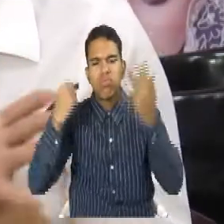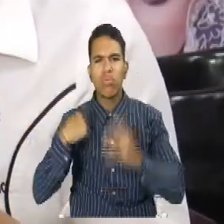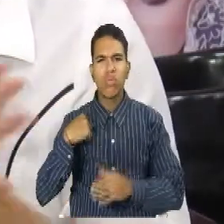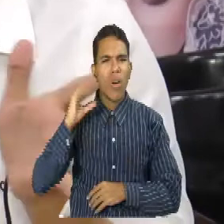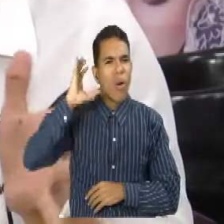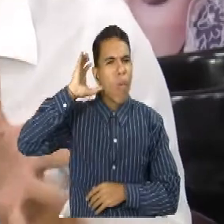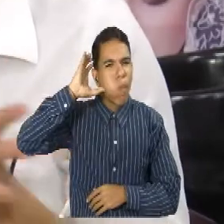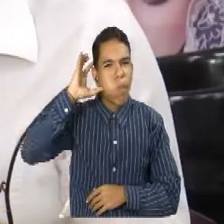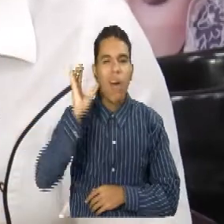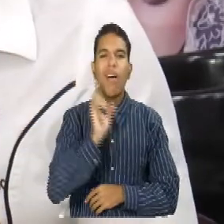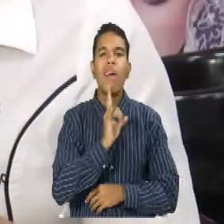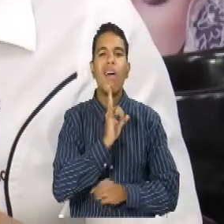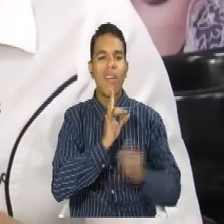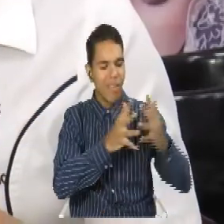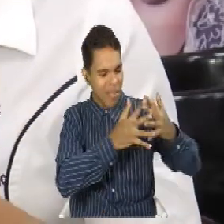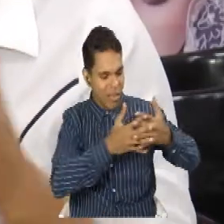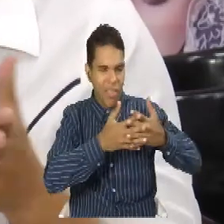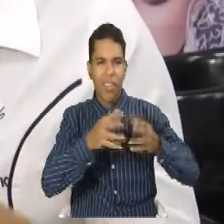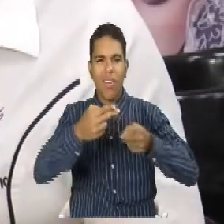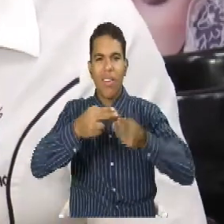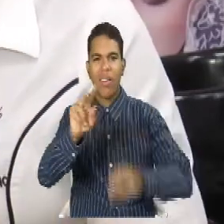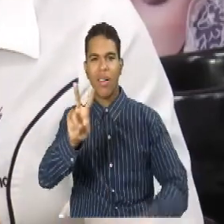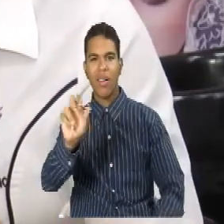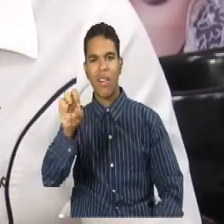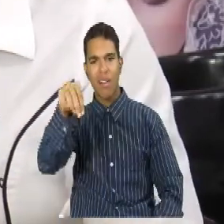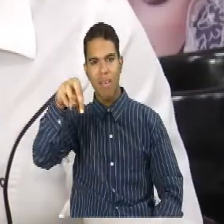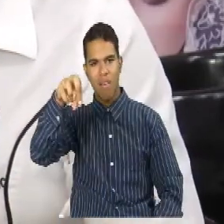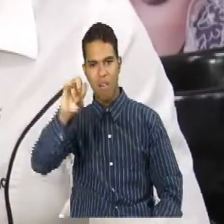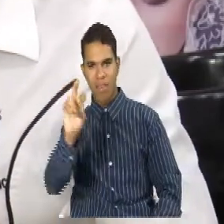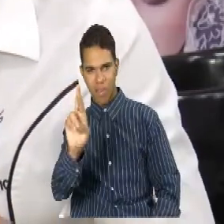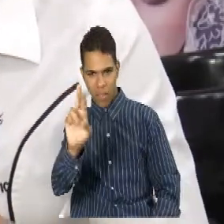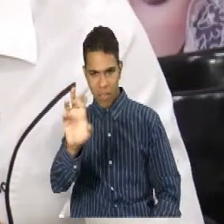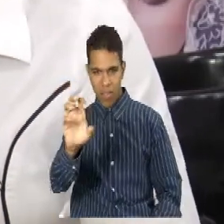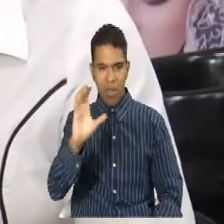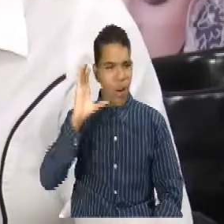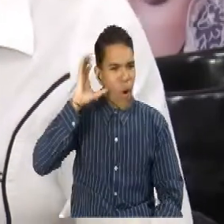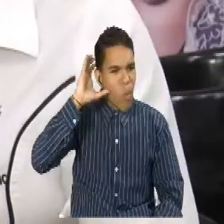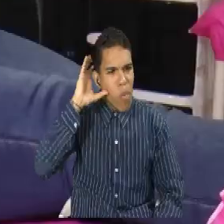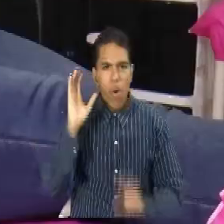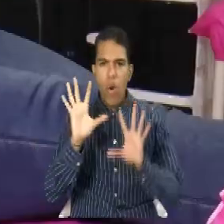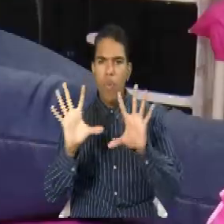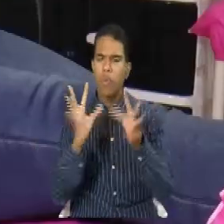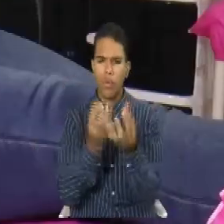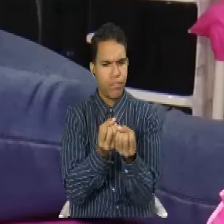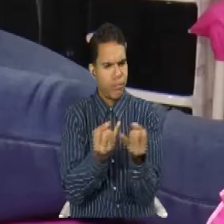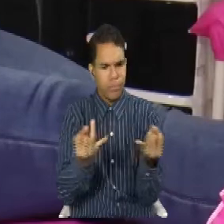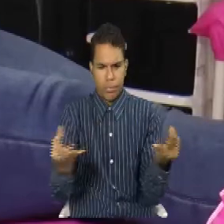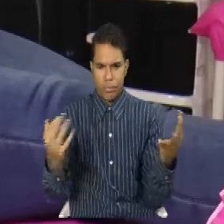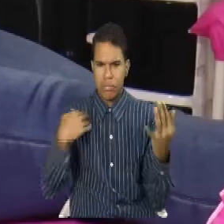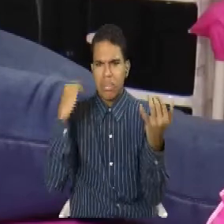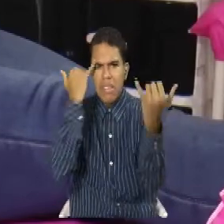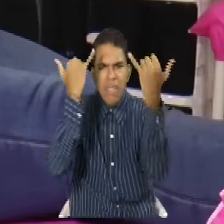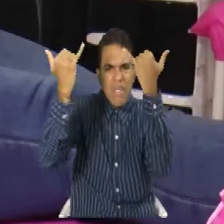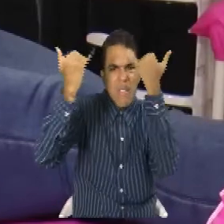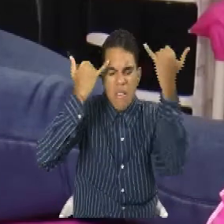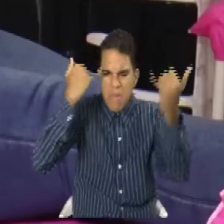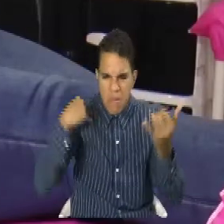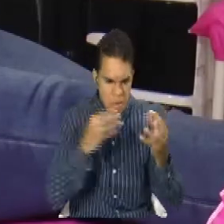en Estados Unidos el vampiré, pero aquí son tratamientos con Dermapen, son muchísimos los que se pueden